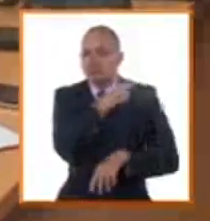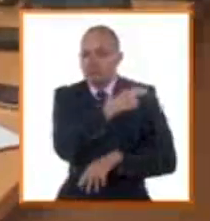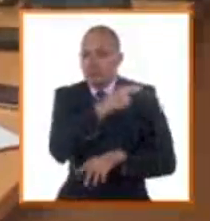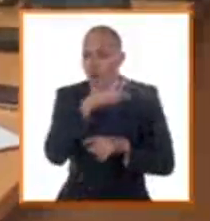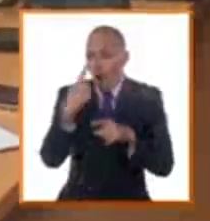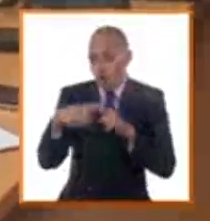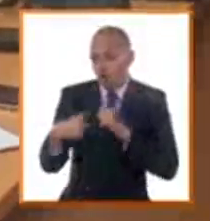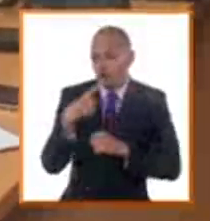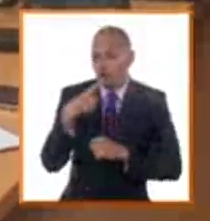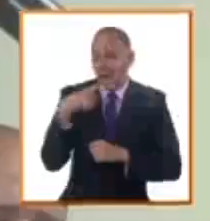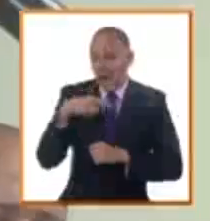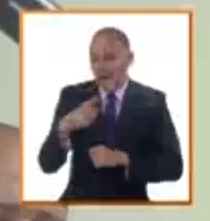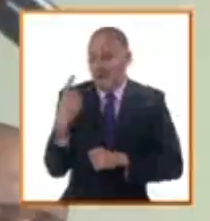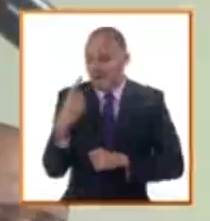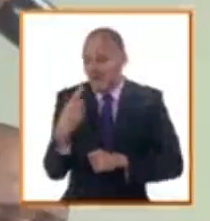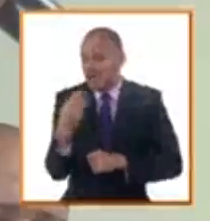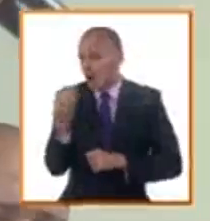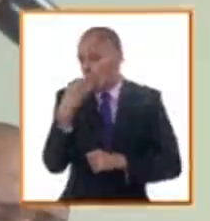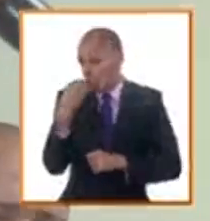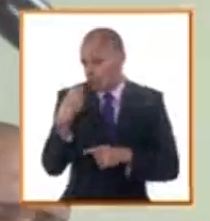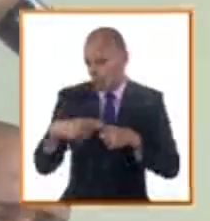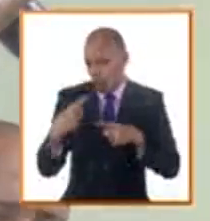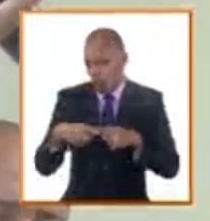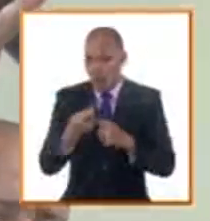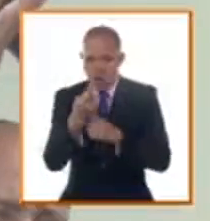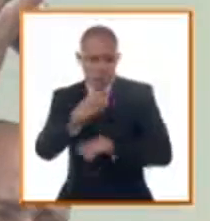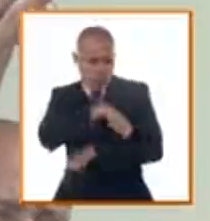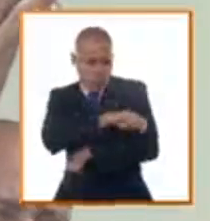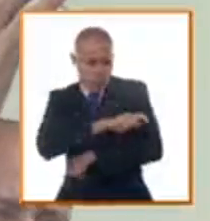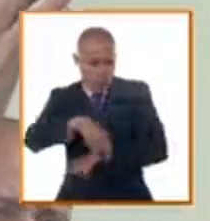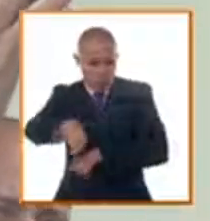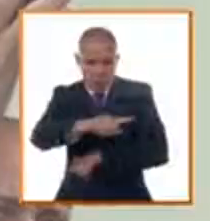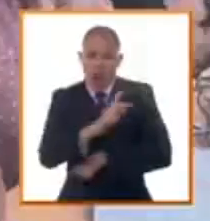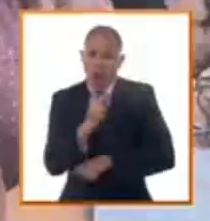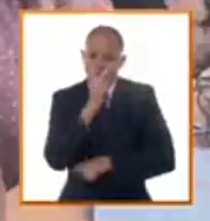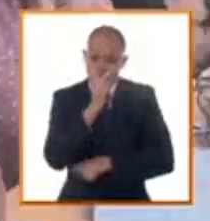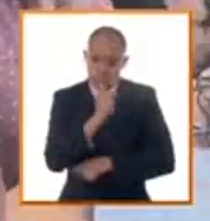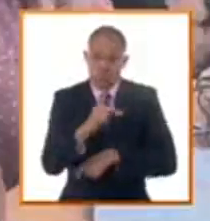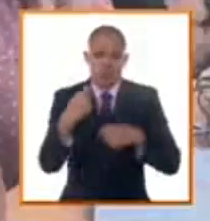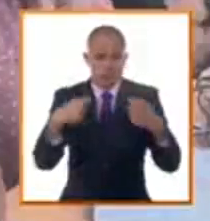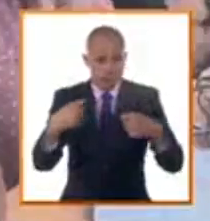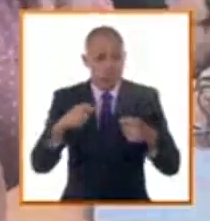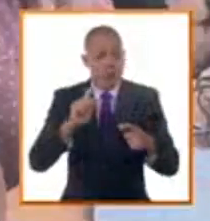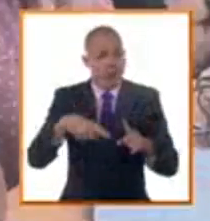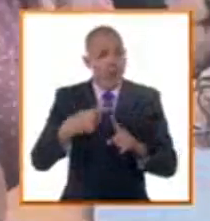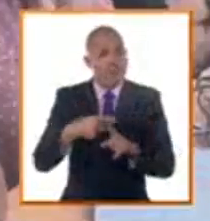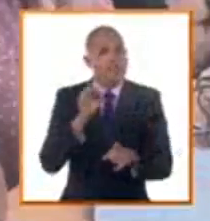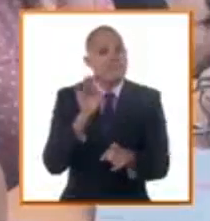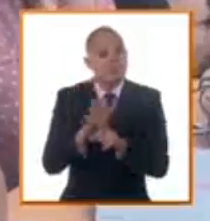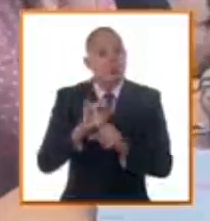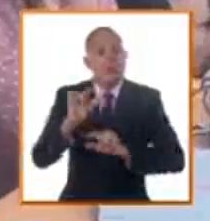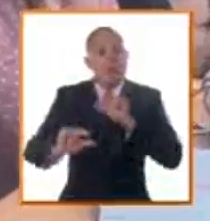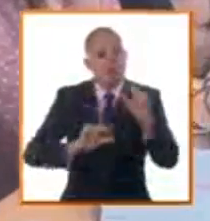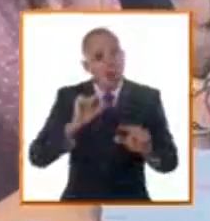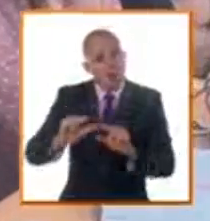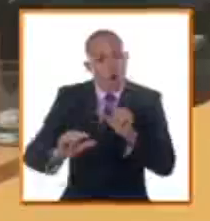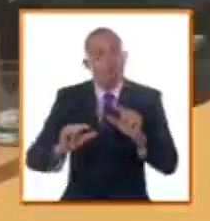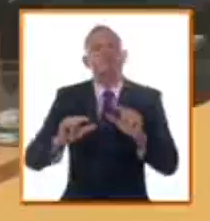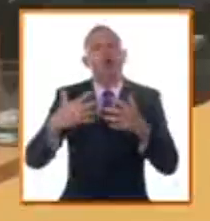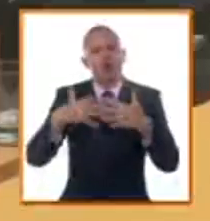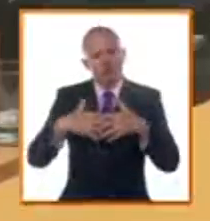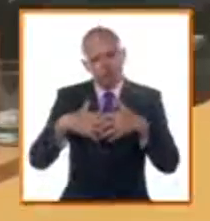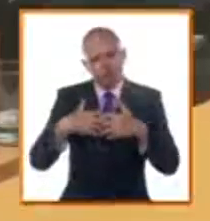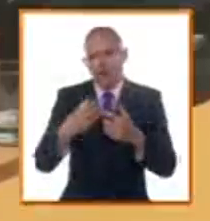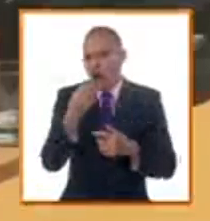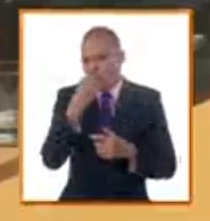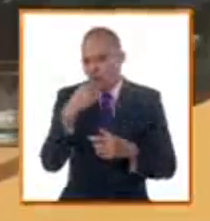los servicios básicos y la alimentación del pueblo y recuperar las áreas en función de la producción de alimentos. En la reunión, que contó además